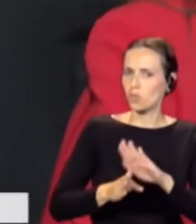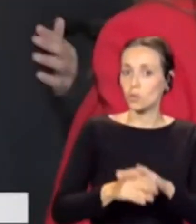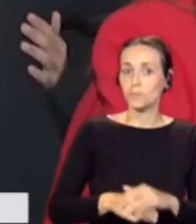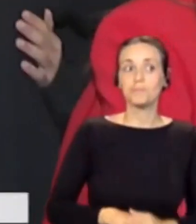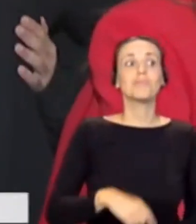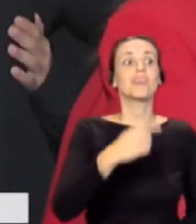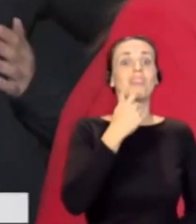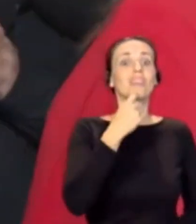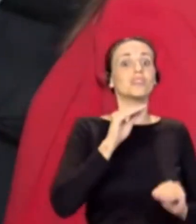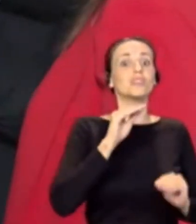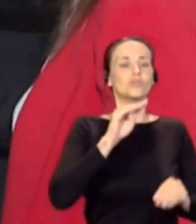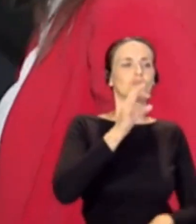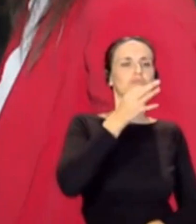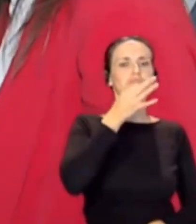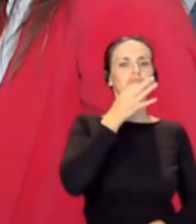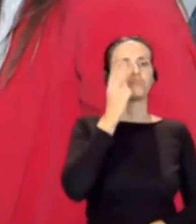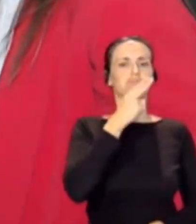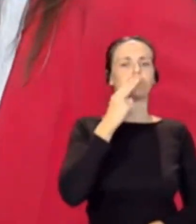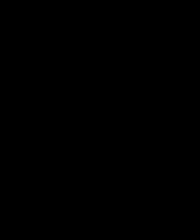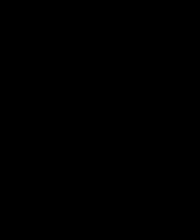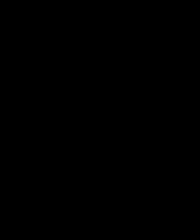y defender los valores de la Unión Europea.